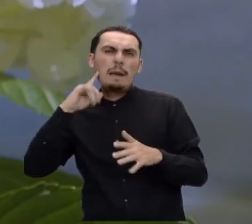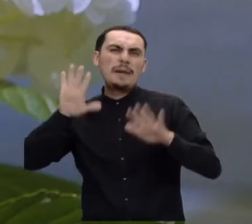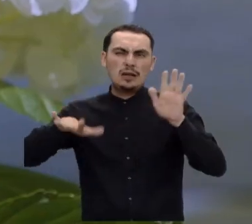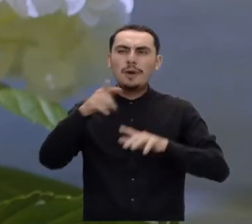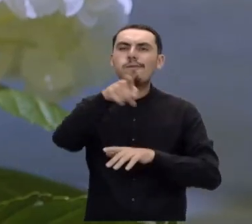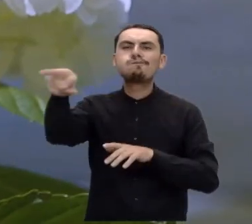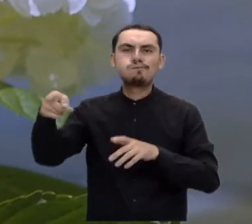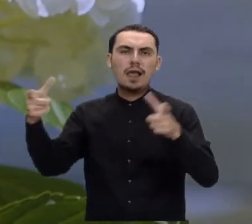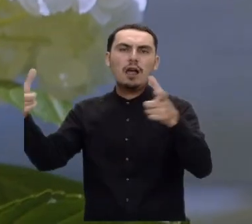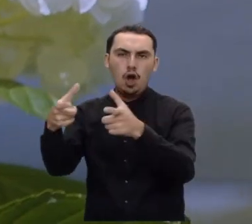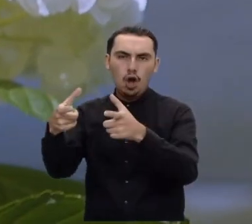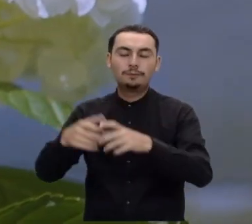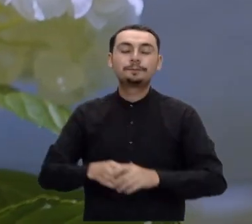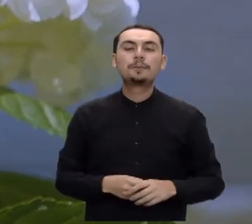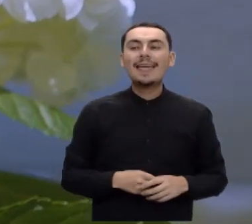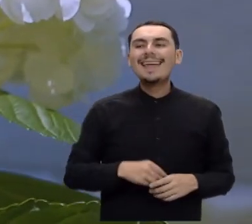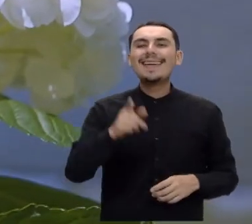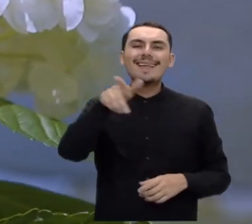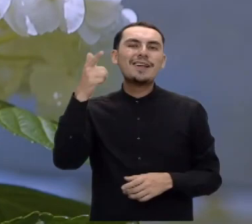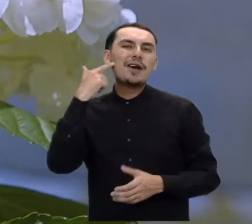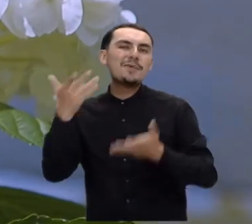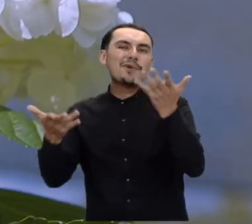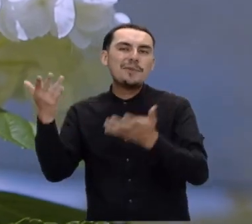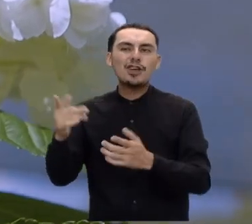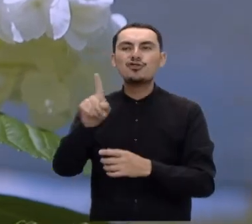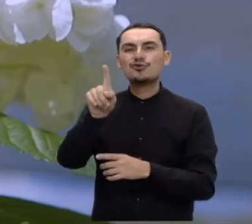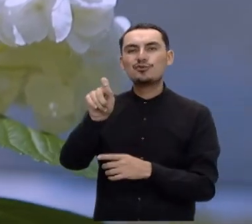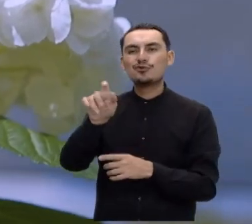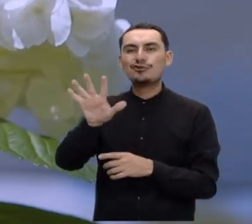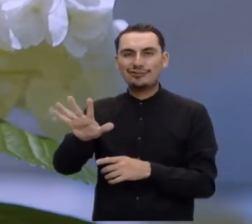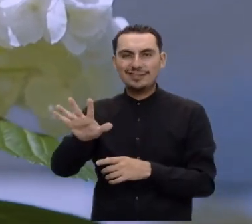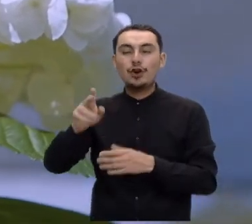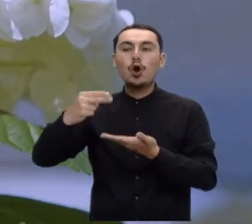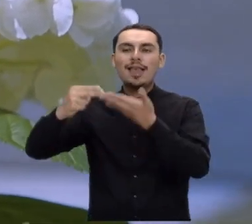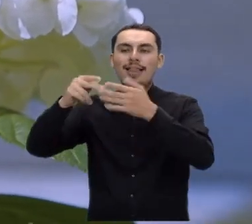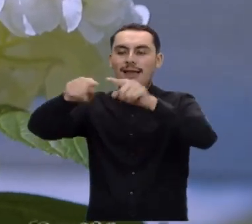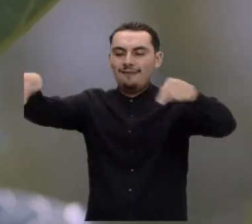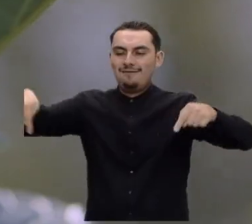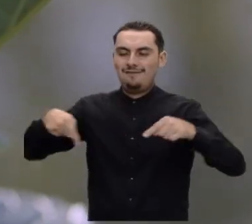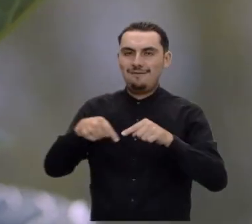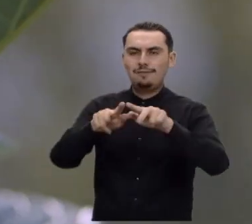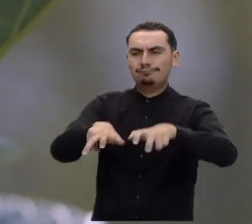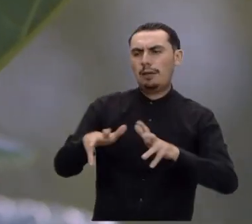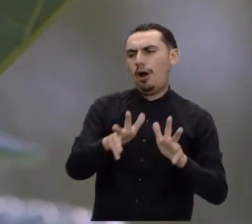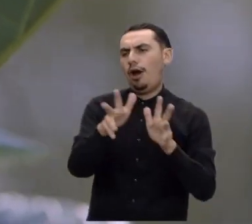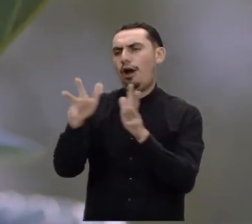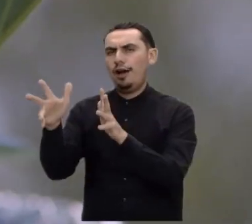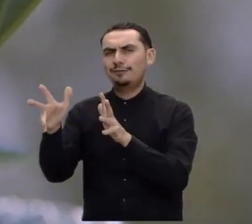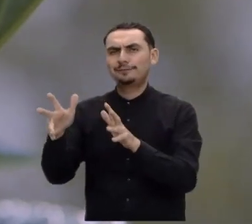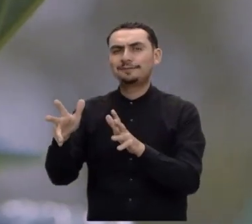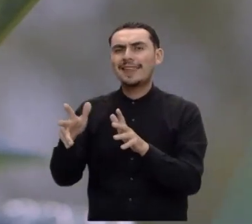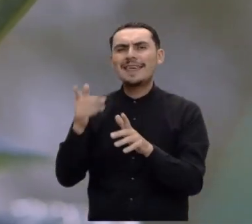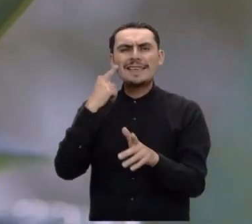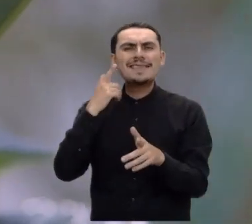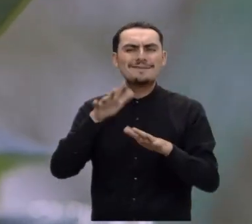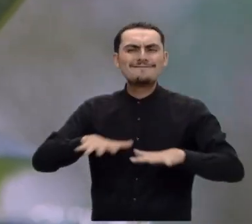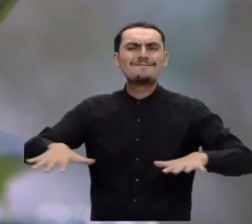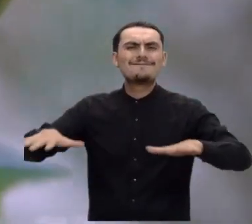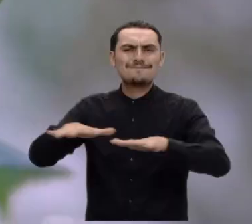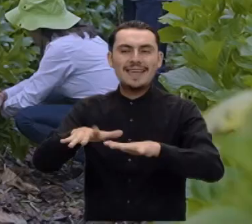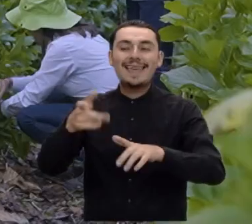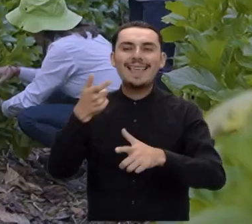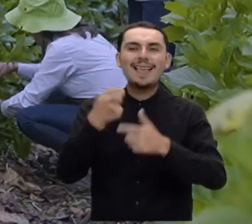pequeños. Estoy hablando que en promedio pueden tener 1.5 hectáreas de cultivo y básicamente